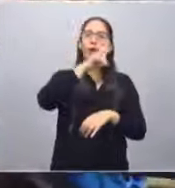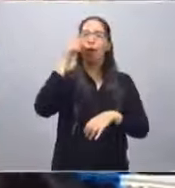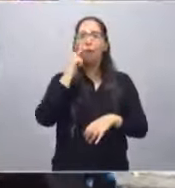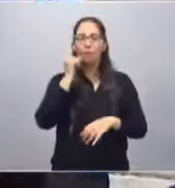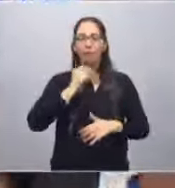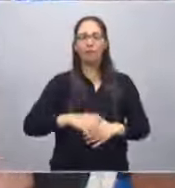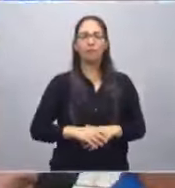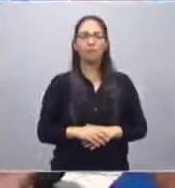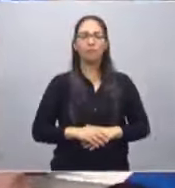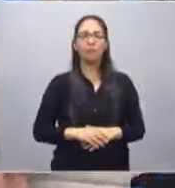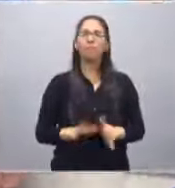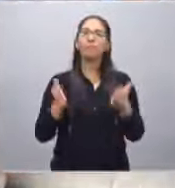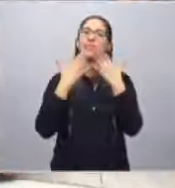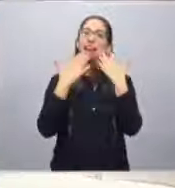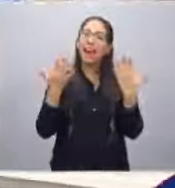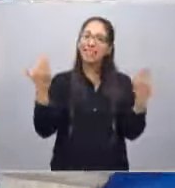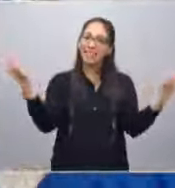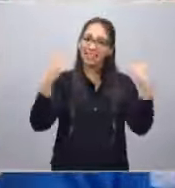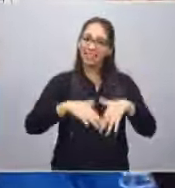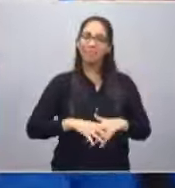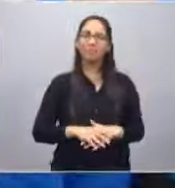campeones Muchas